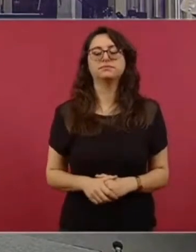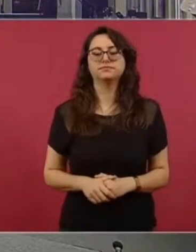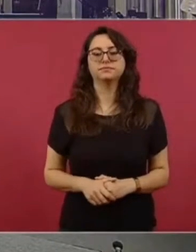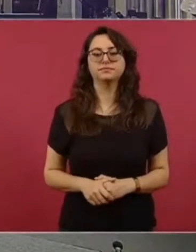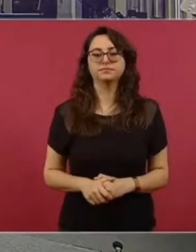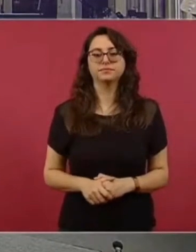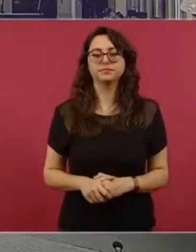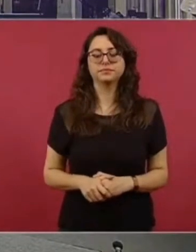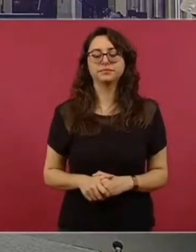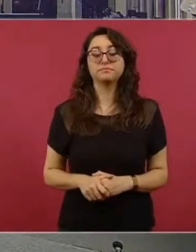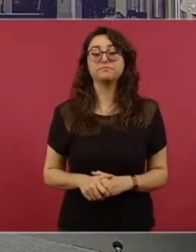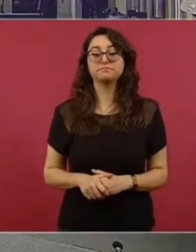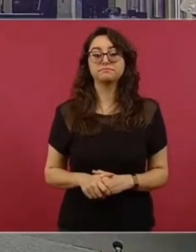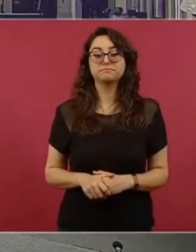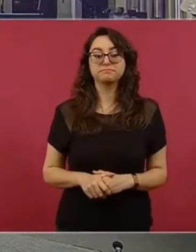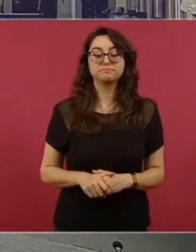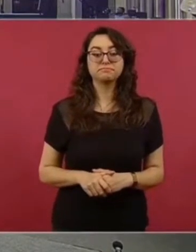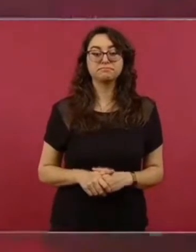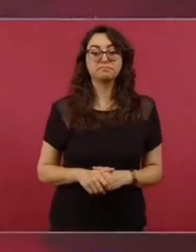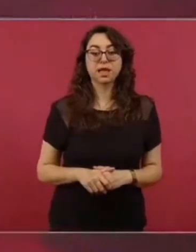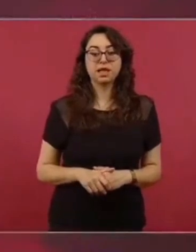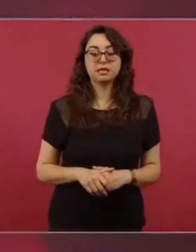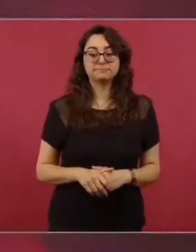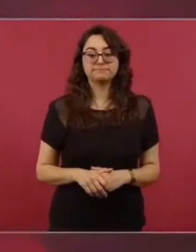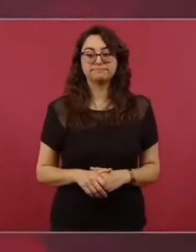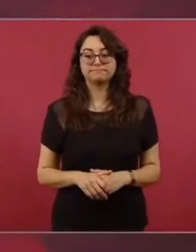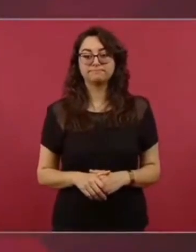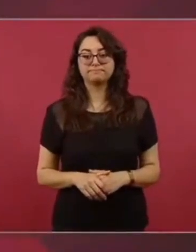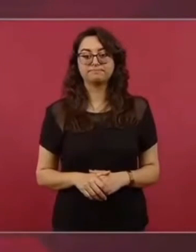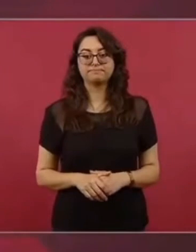es un tema importante.